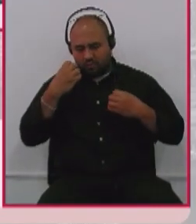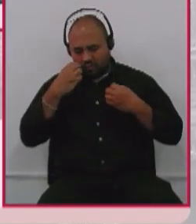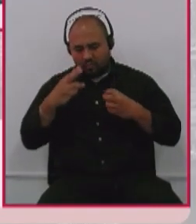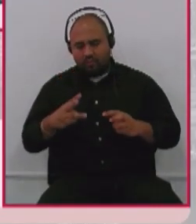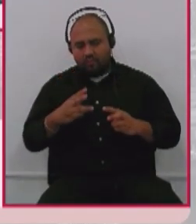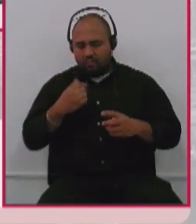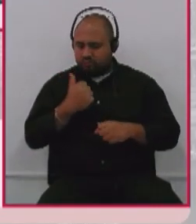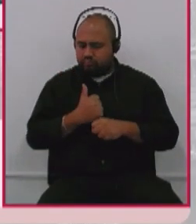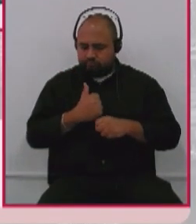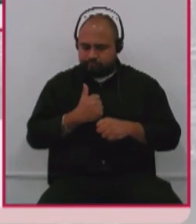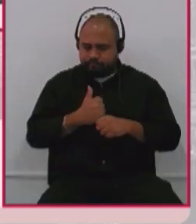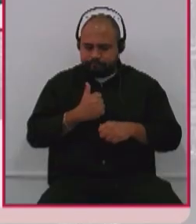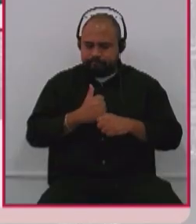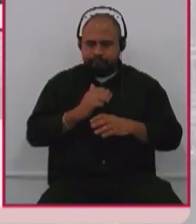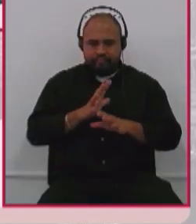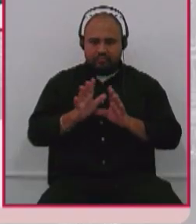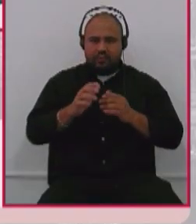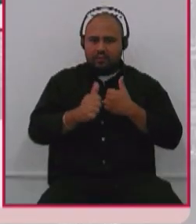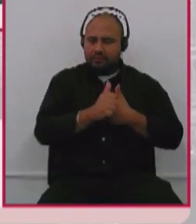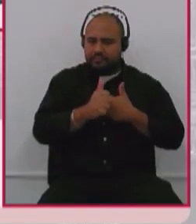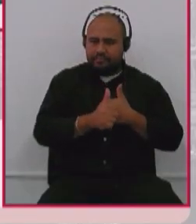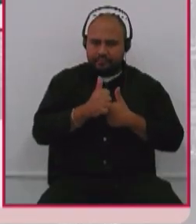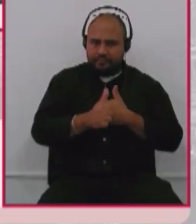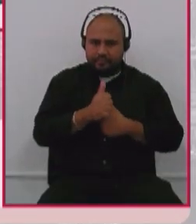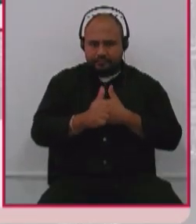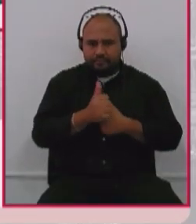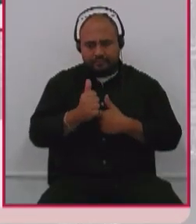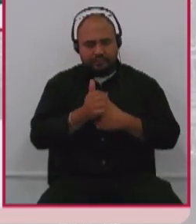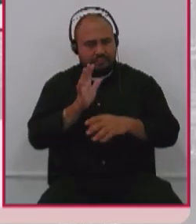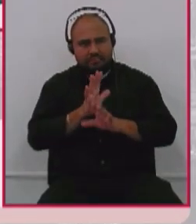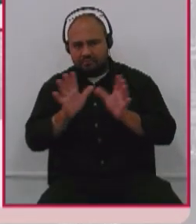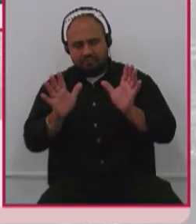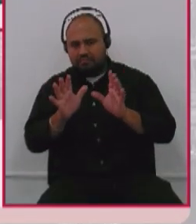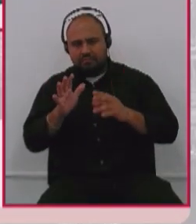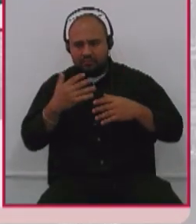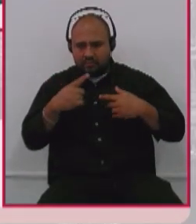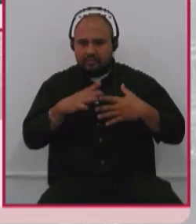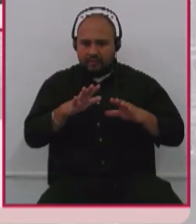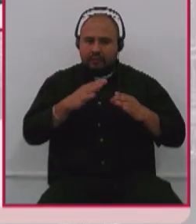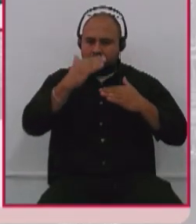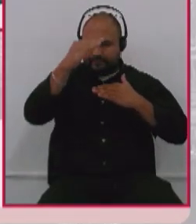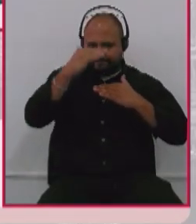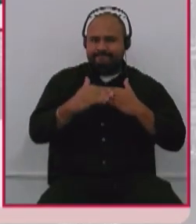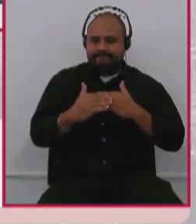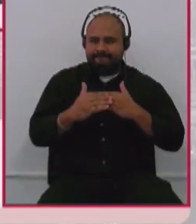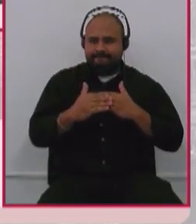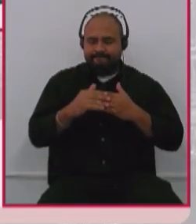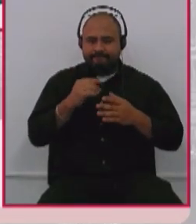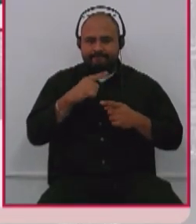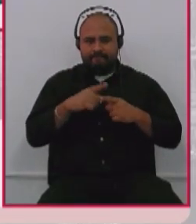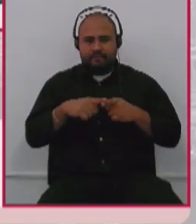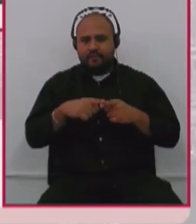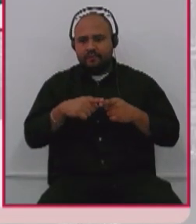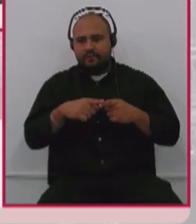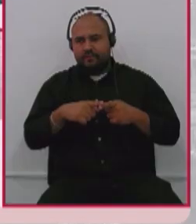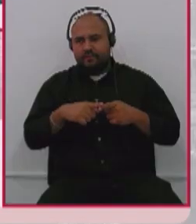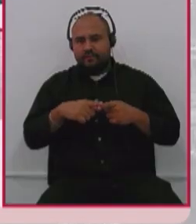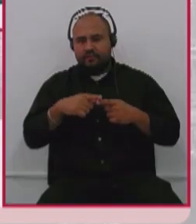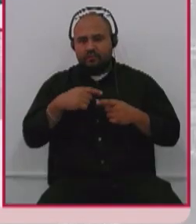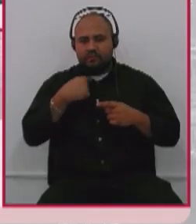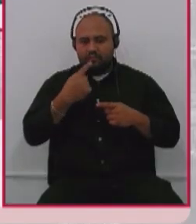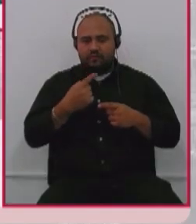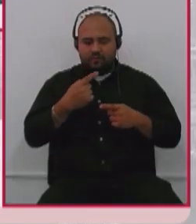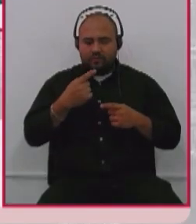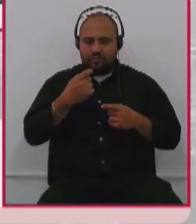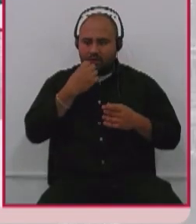No hubieron más incidentes de seguridad, sí hubieron eventos de sinkhole, pero no con incidentes de seguridad, así que fue una